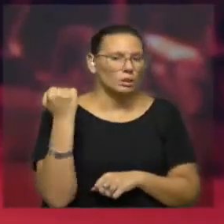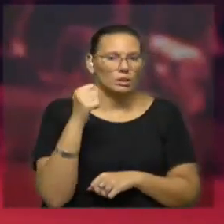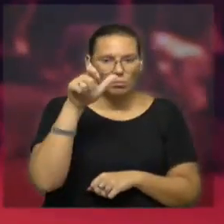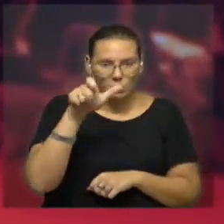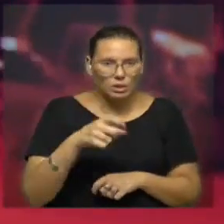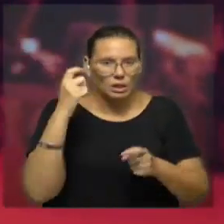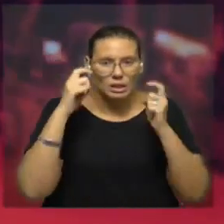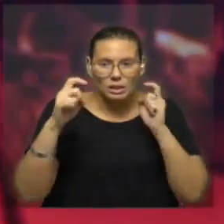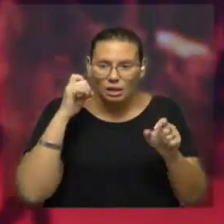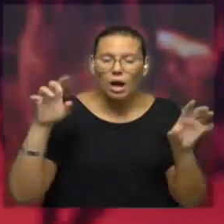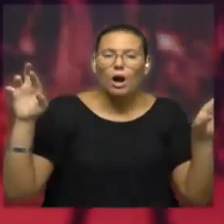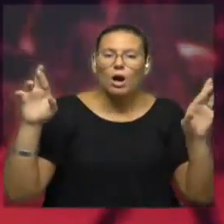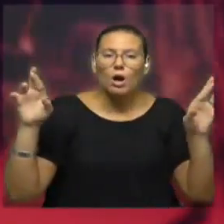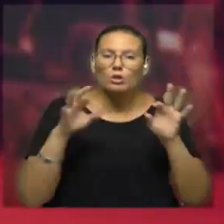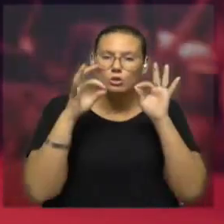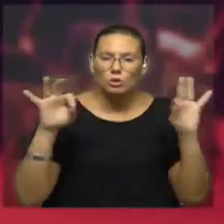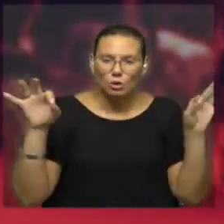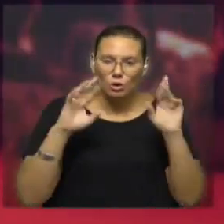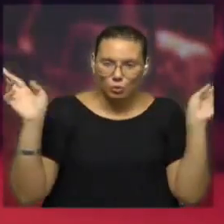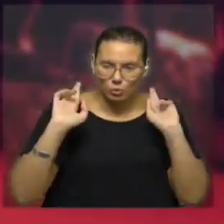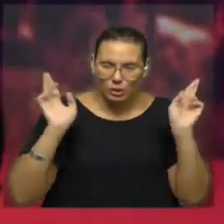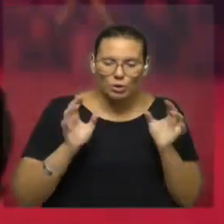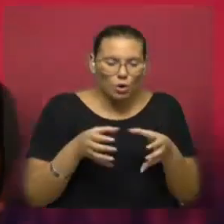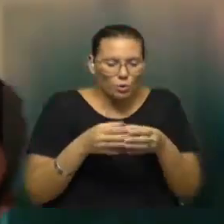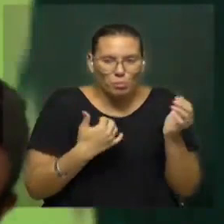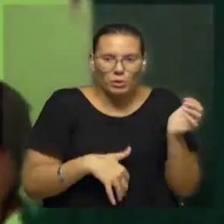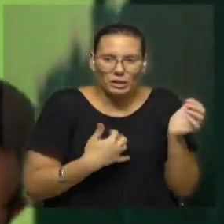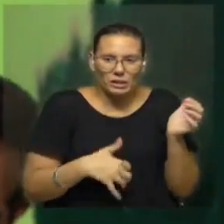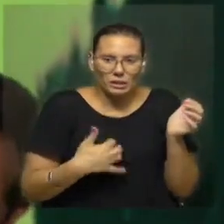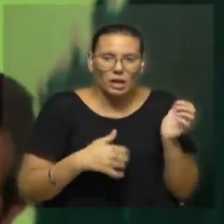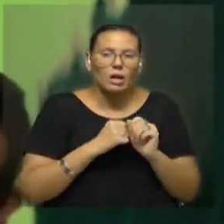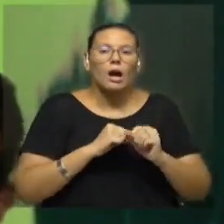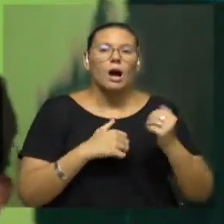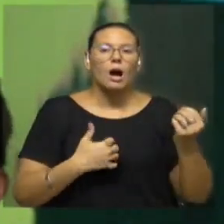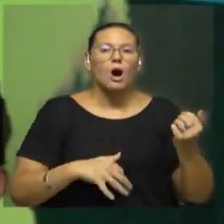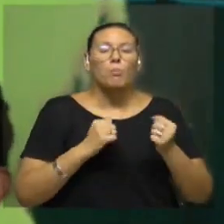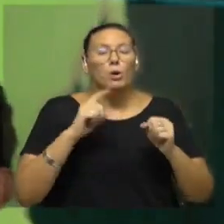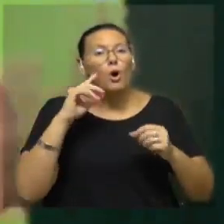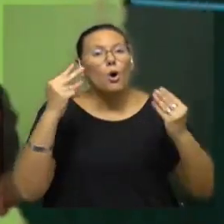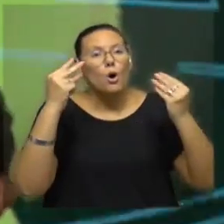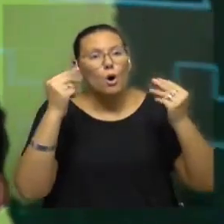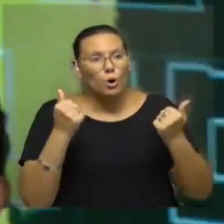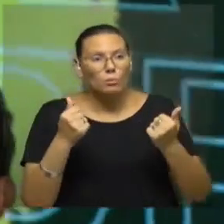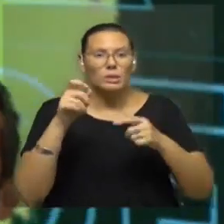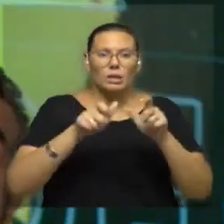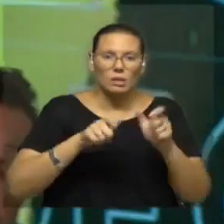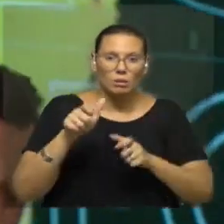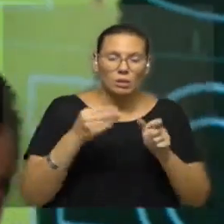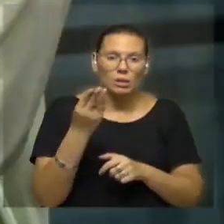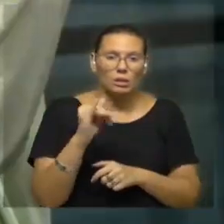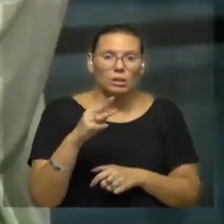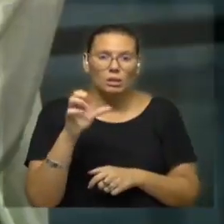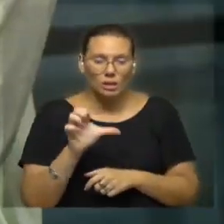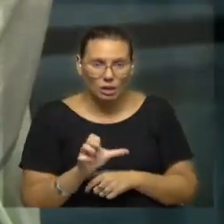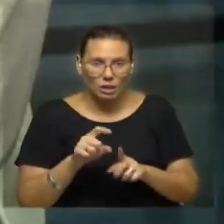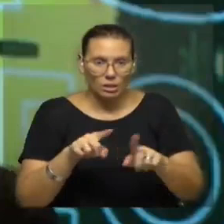idea de sonido del equipo de guitarra. Me puedo olvidar de gente que colaboró. No. Y el remate lo dio esta gente de Iquique. Eso. Del